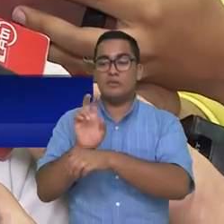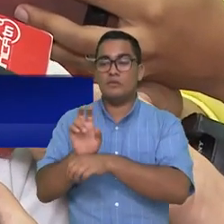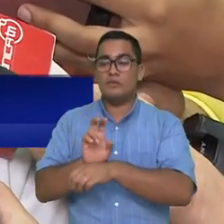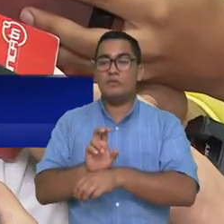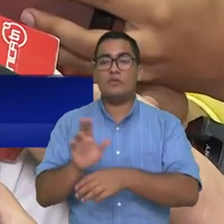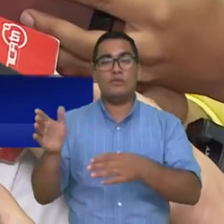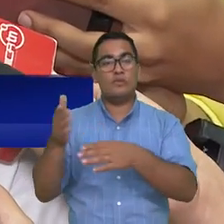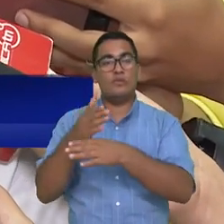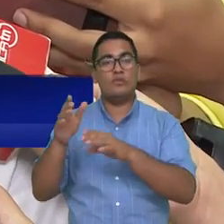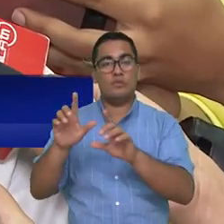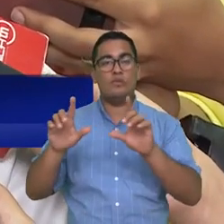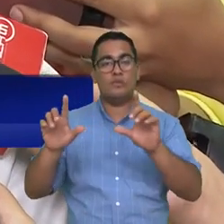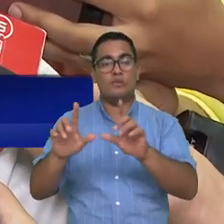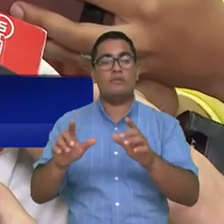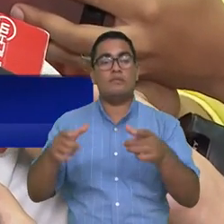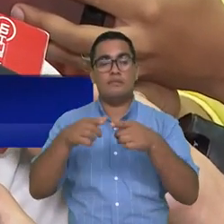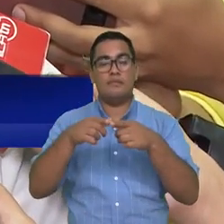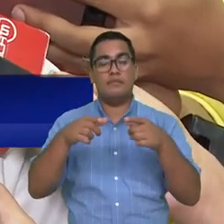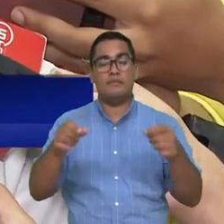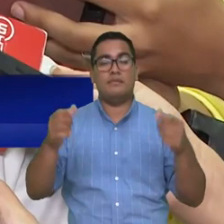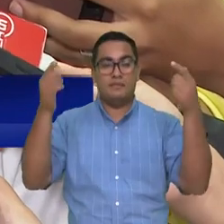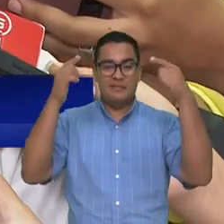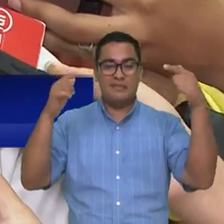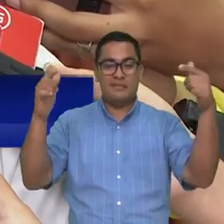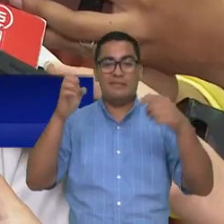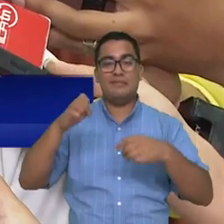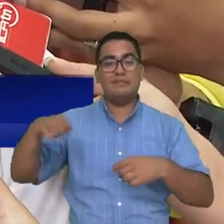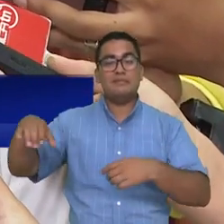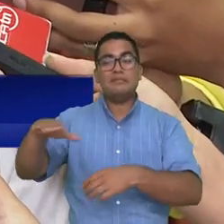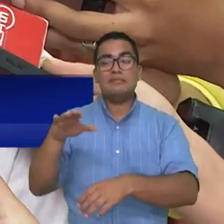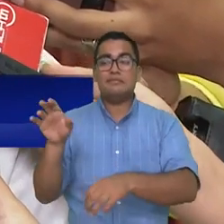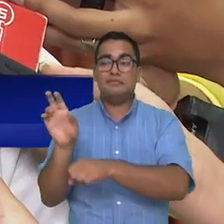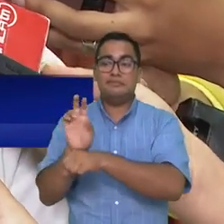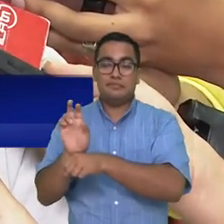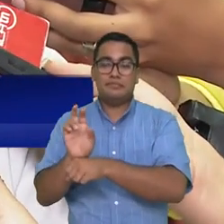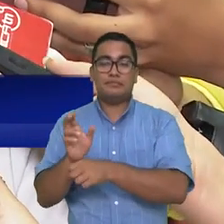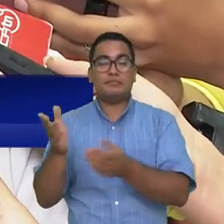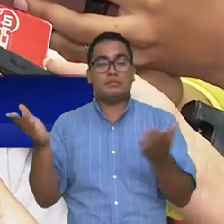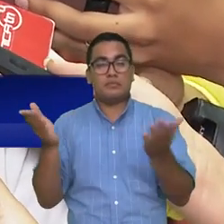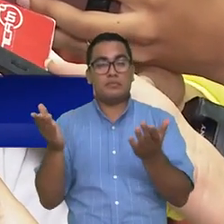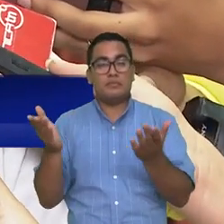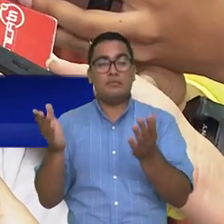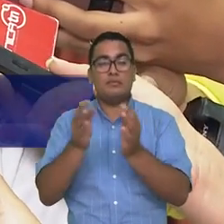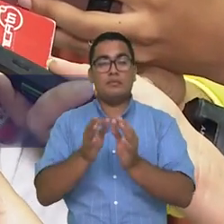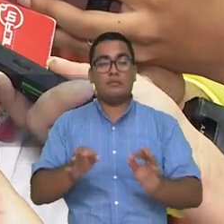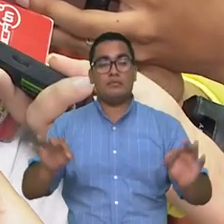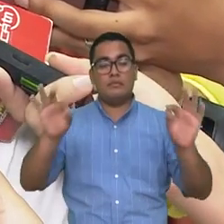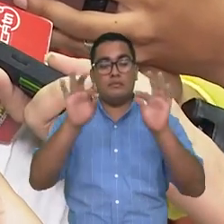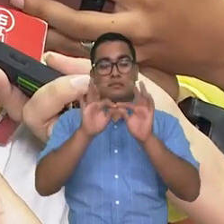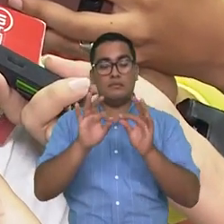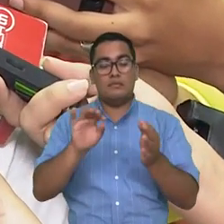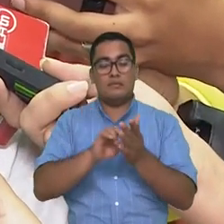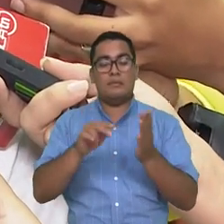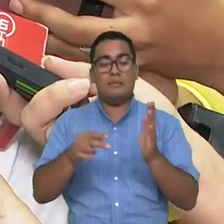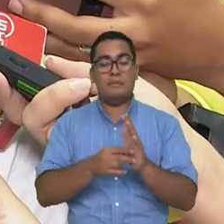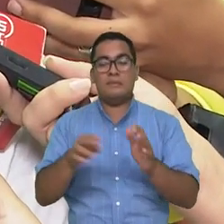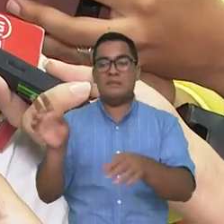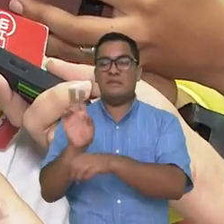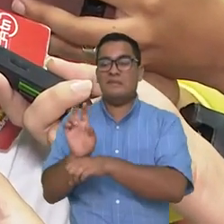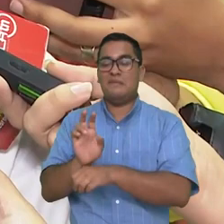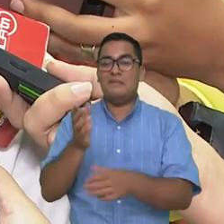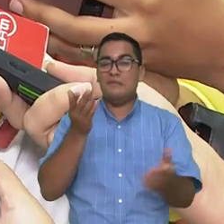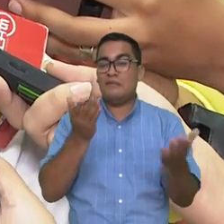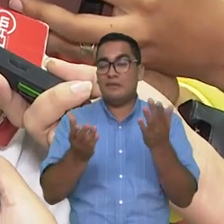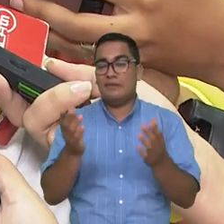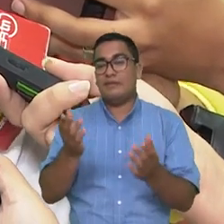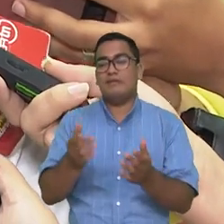Managua, en Masaya, en Estelí, que nos permite dar seguimiento a la parte respiratoria, pero que también nos permite monitorear comportamientos